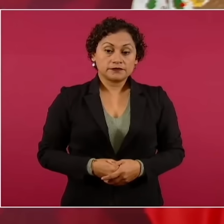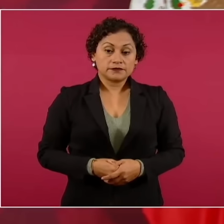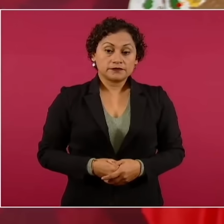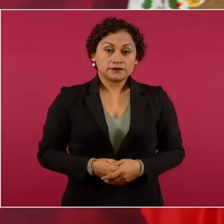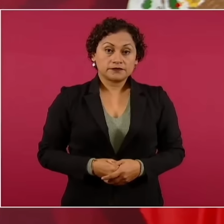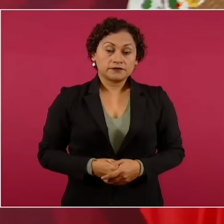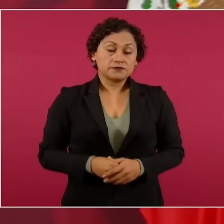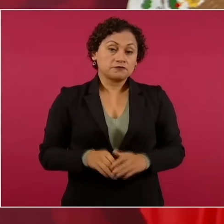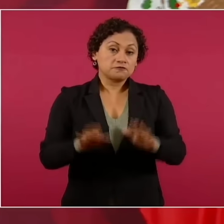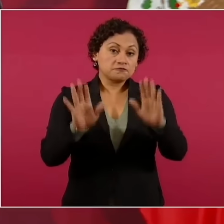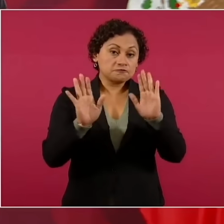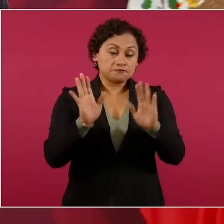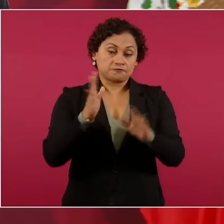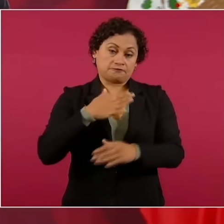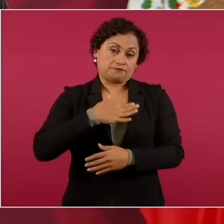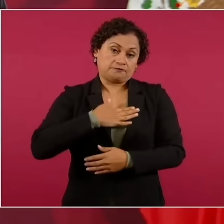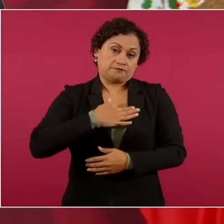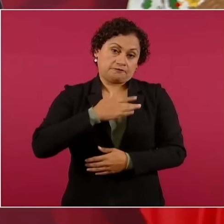creo